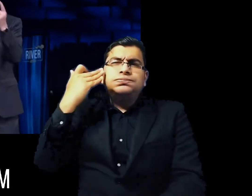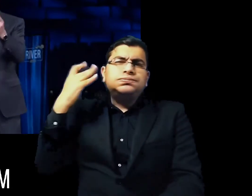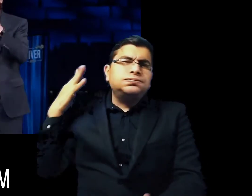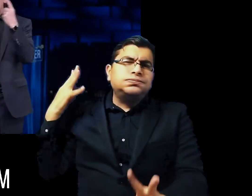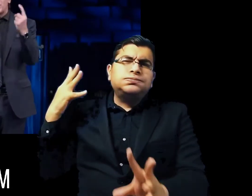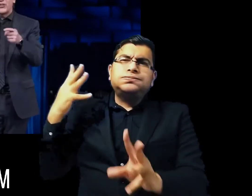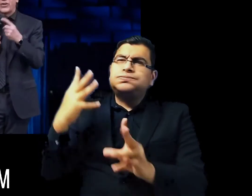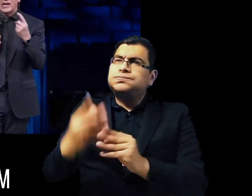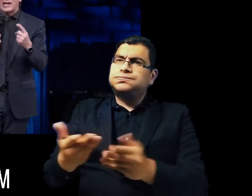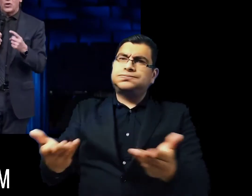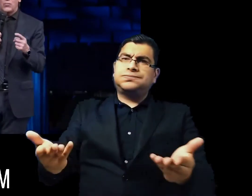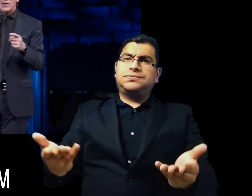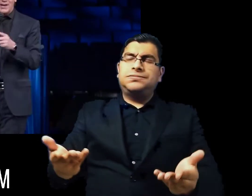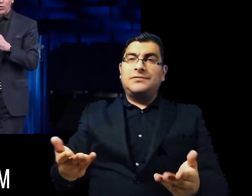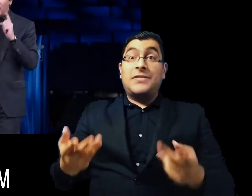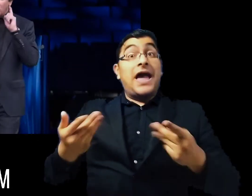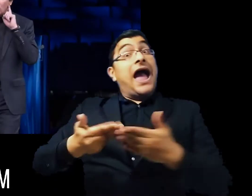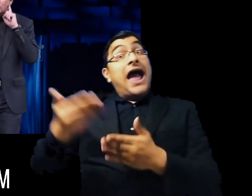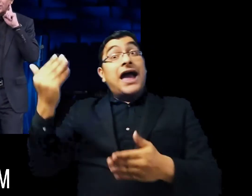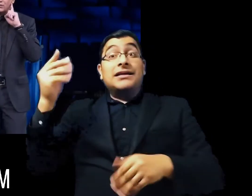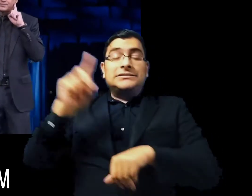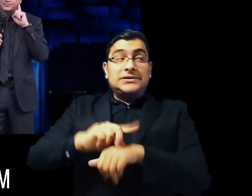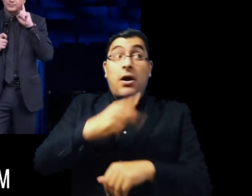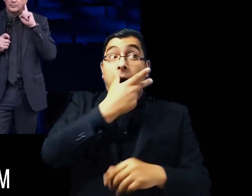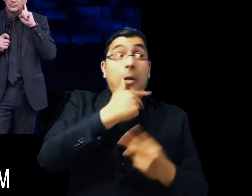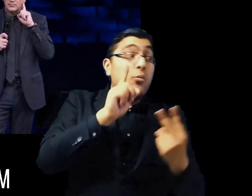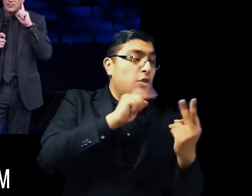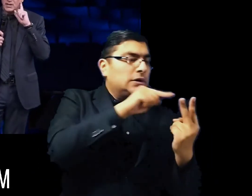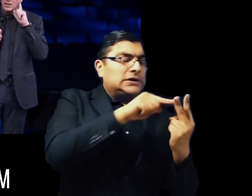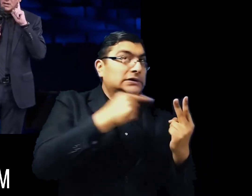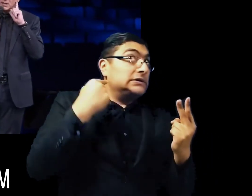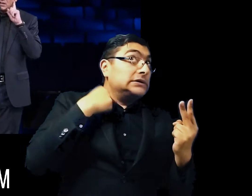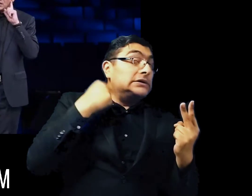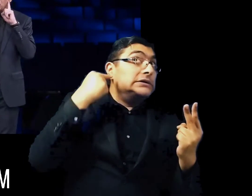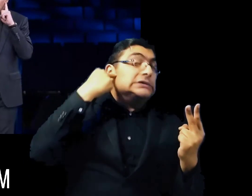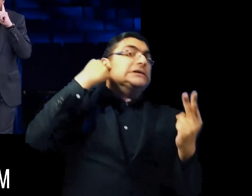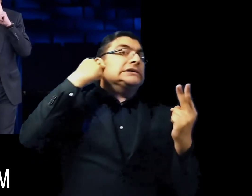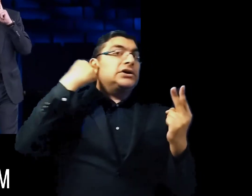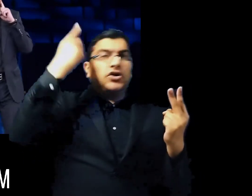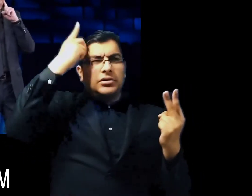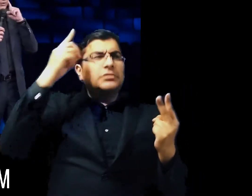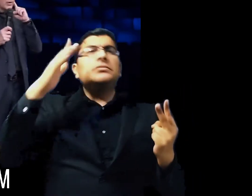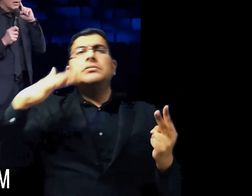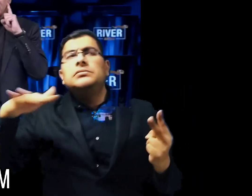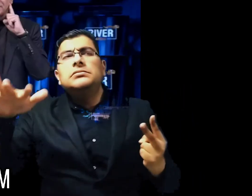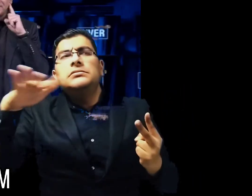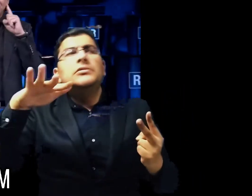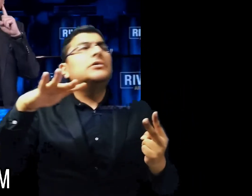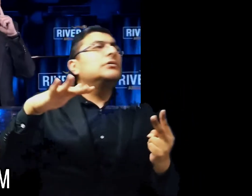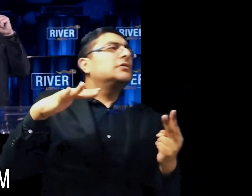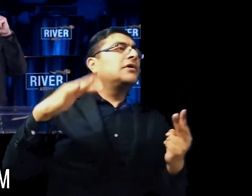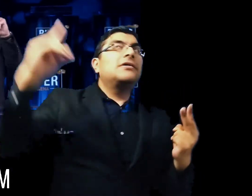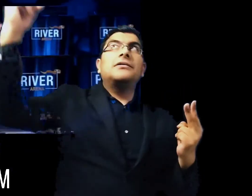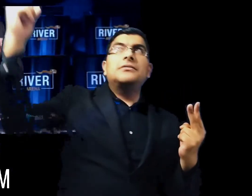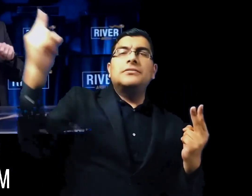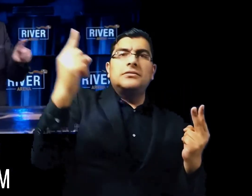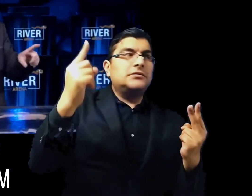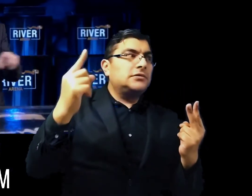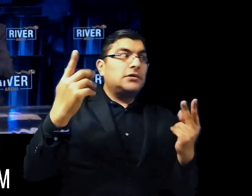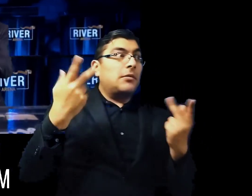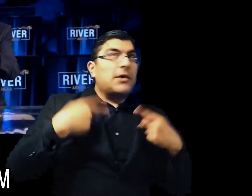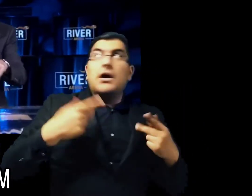Cuando el día comenzó a refrescar, el hombre y la mujer oyeron que Dios andaba recorriendo el jardín. Y entonces